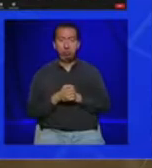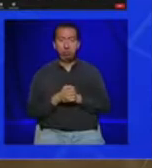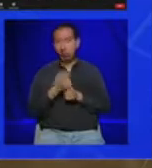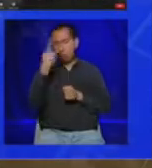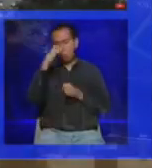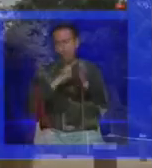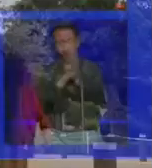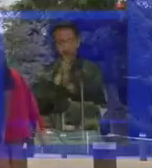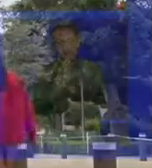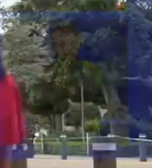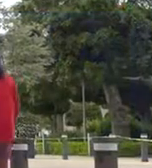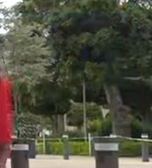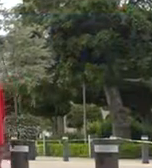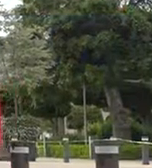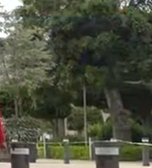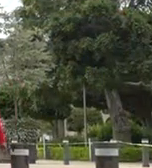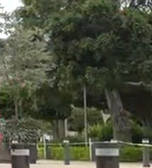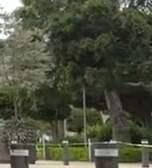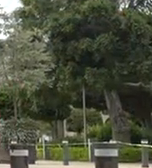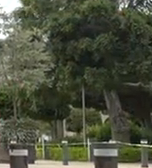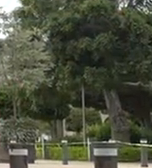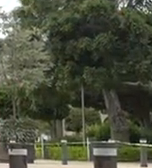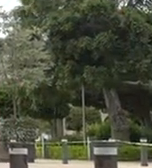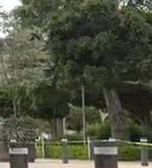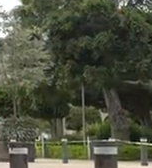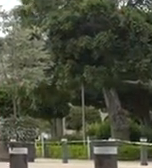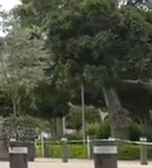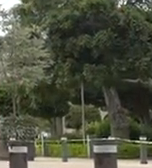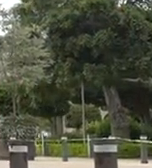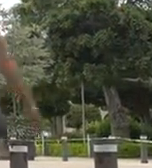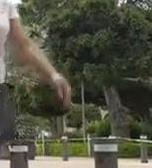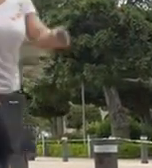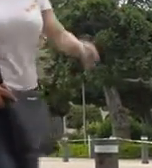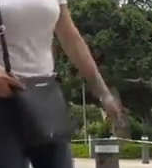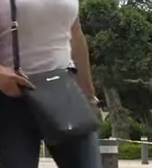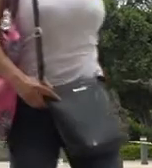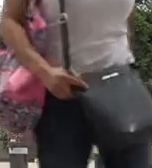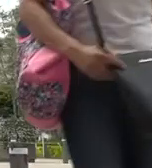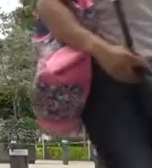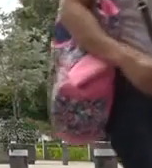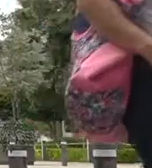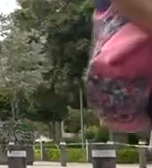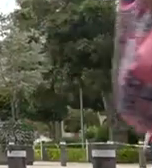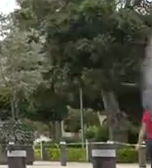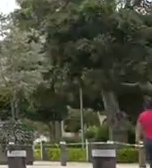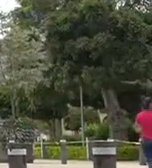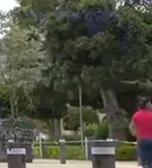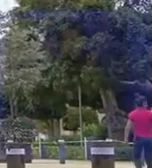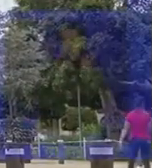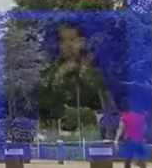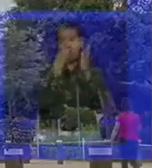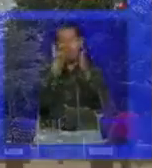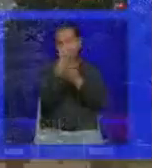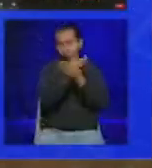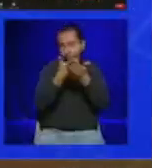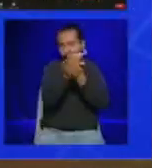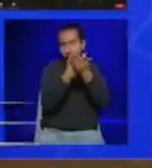guanajuatenses. Pusimos en marcha las tres R's, reapertura económica,